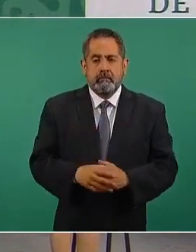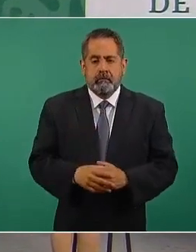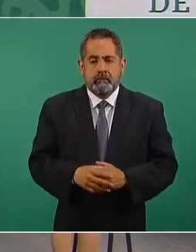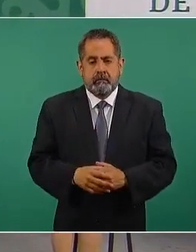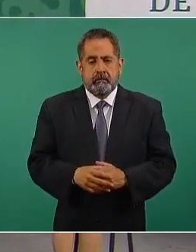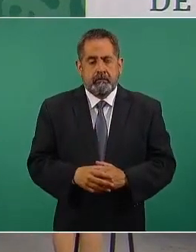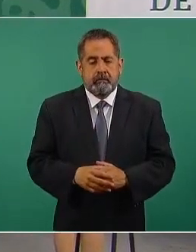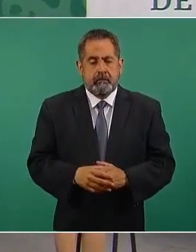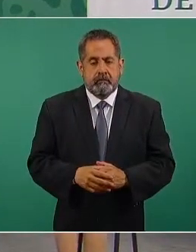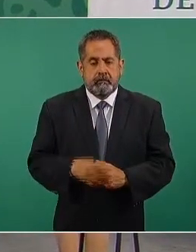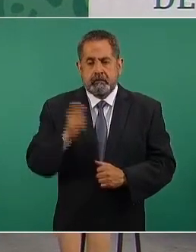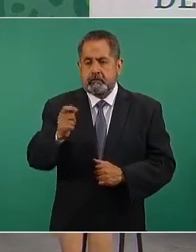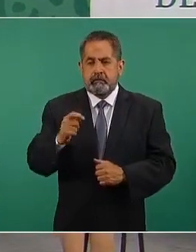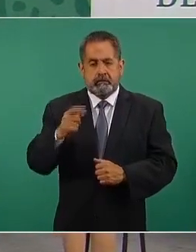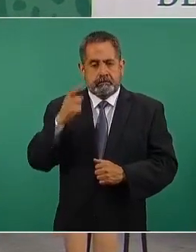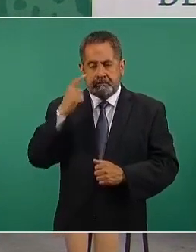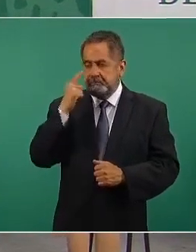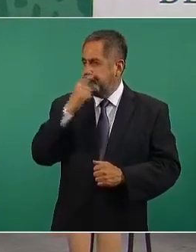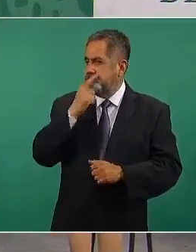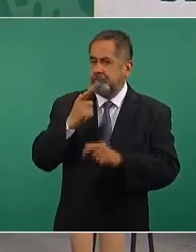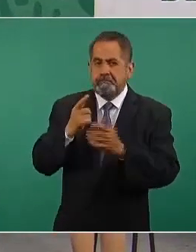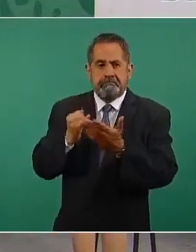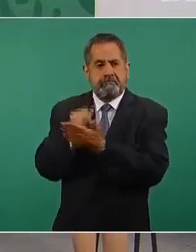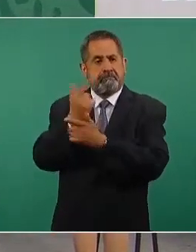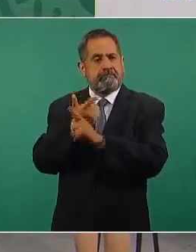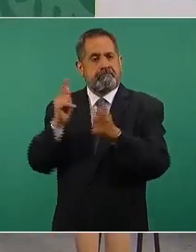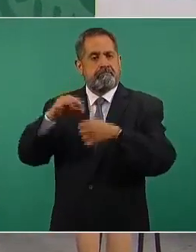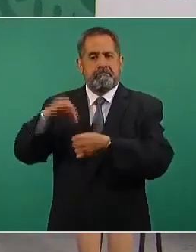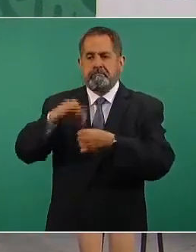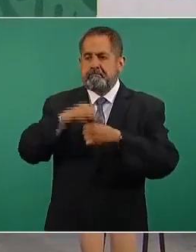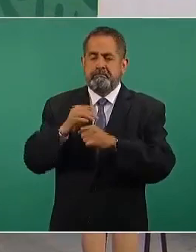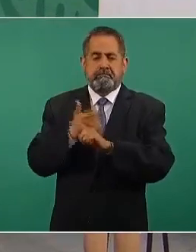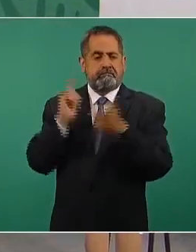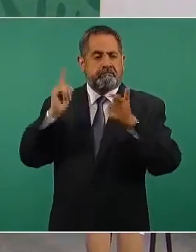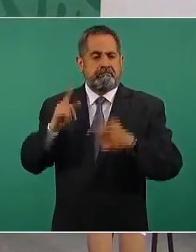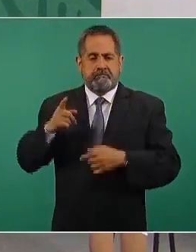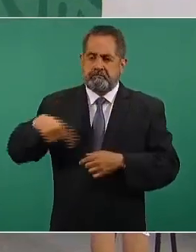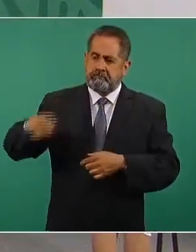la democracia. Imagínense